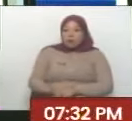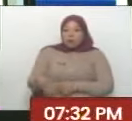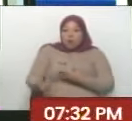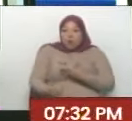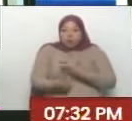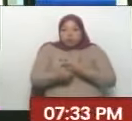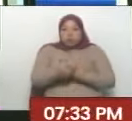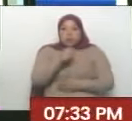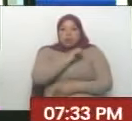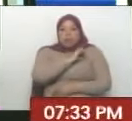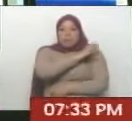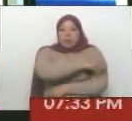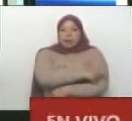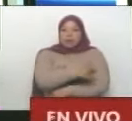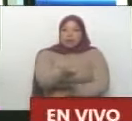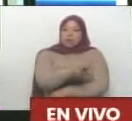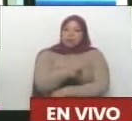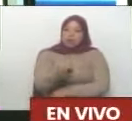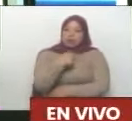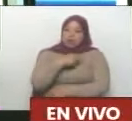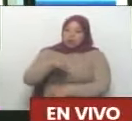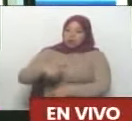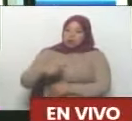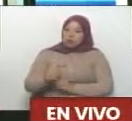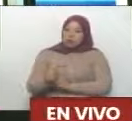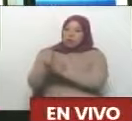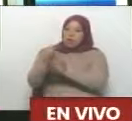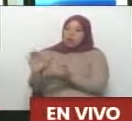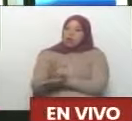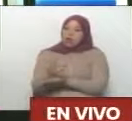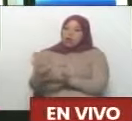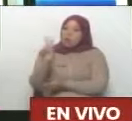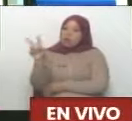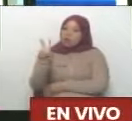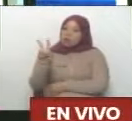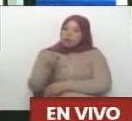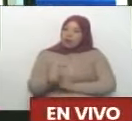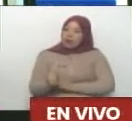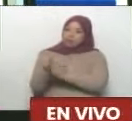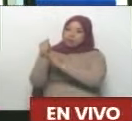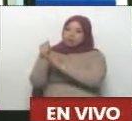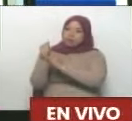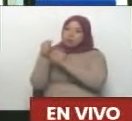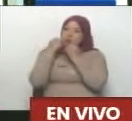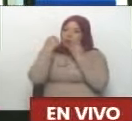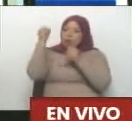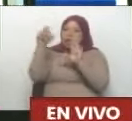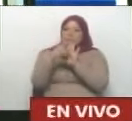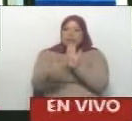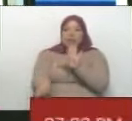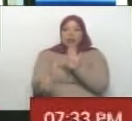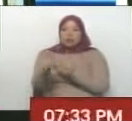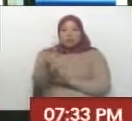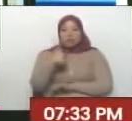el pueblo palestino, llevamos la voz cantante. Pero es que allí entonces me tocaste la lengua, pues.